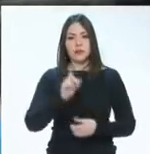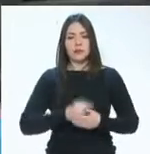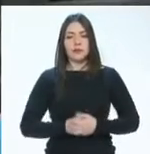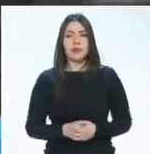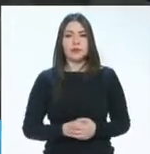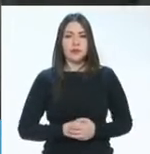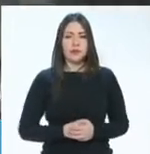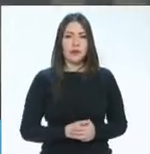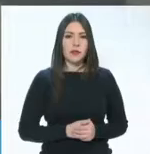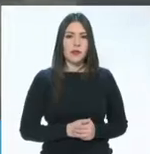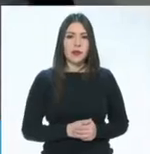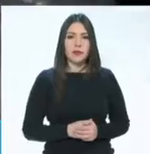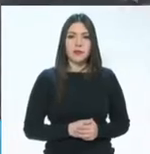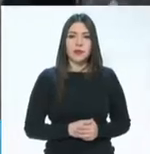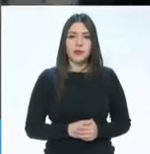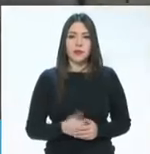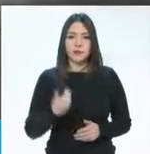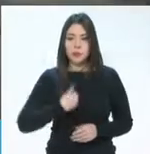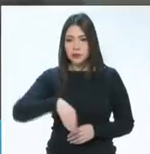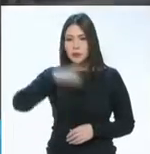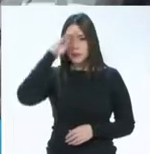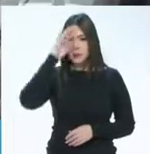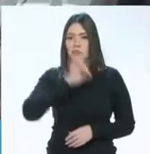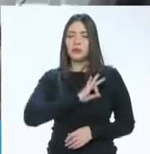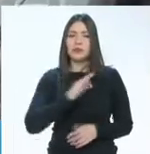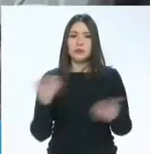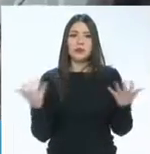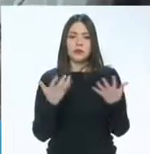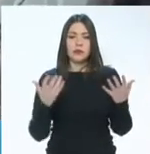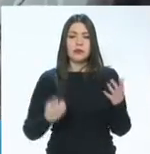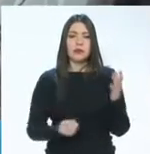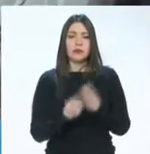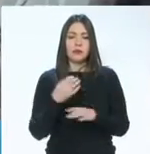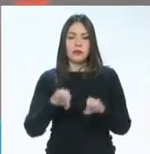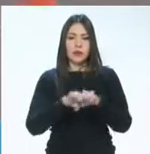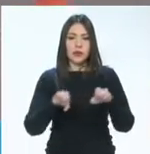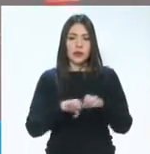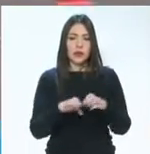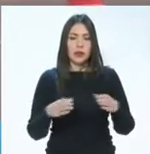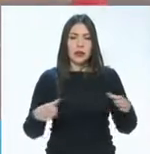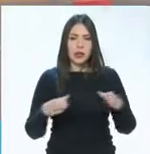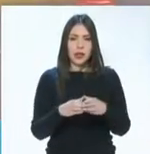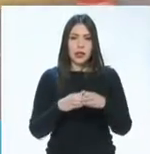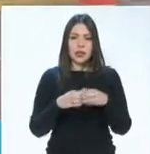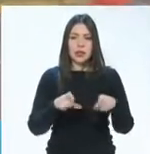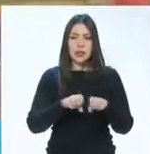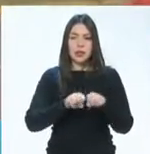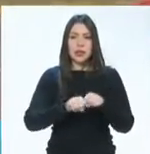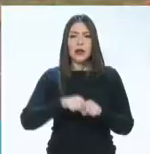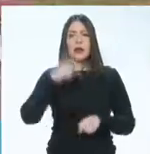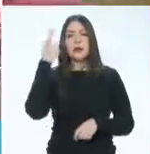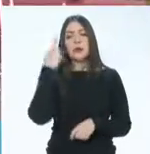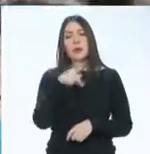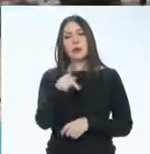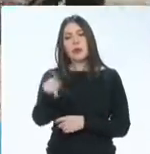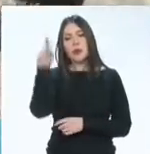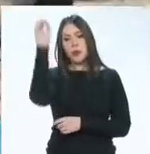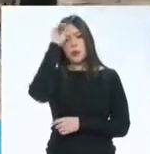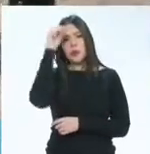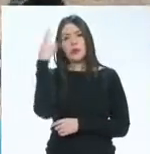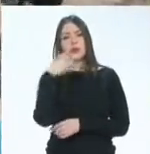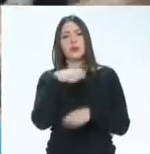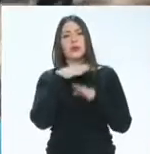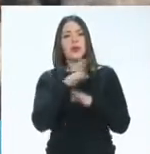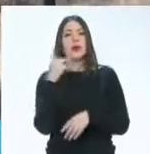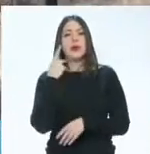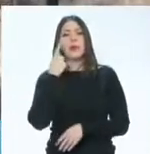podría crearse la guardia si es la voluntad del Ejecutivo, respetable porque corresponde a su punto de vista político